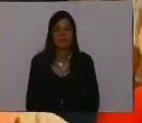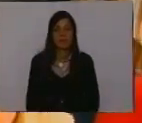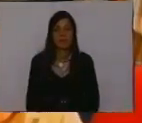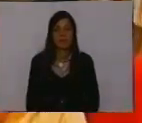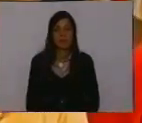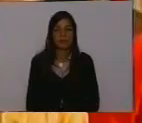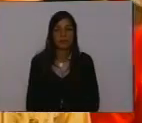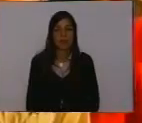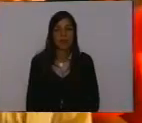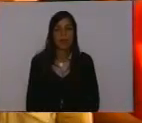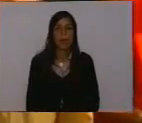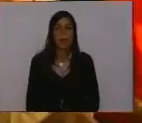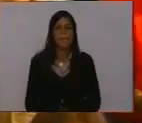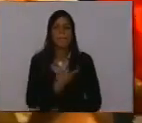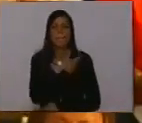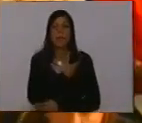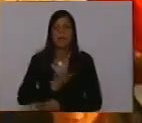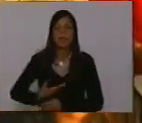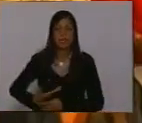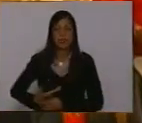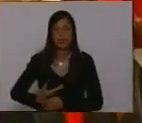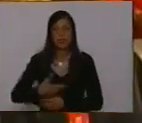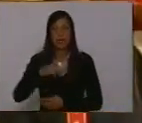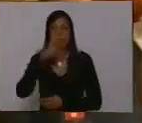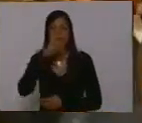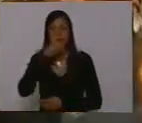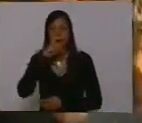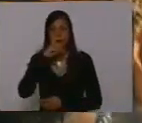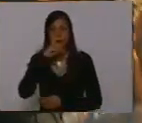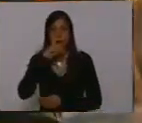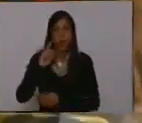Solo un presidente como el presidente Maduro